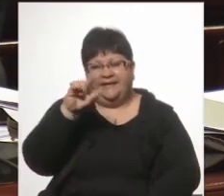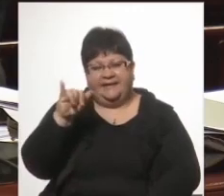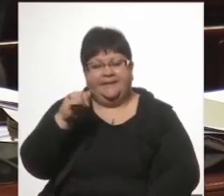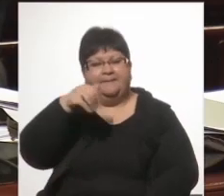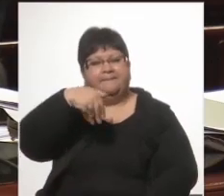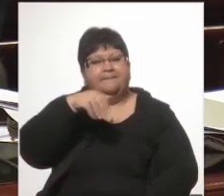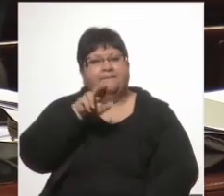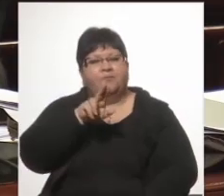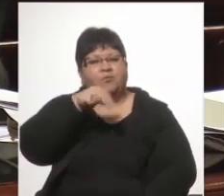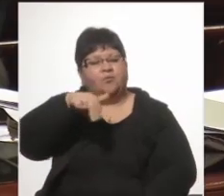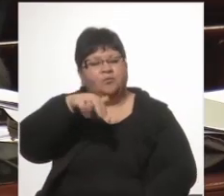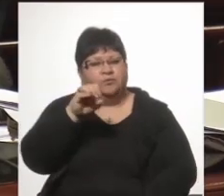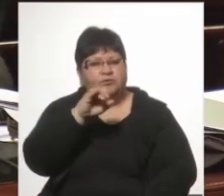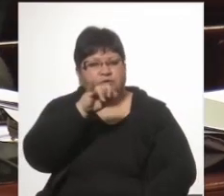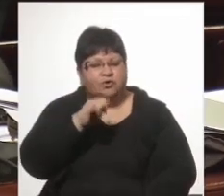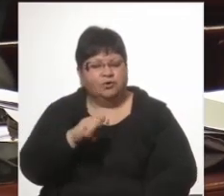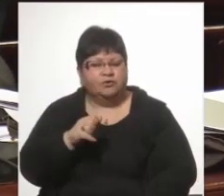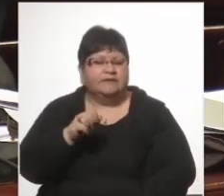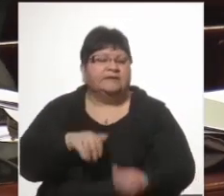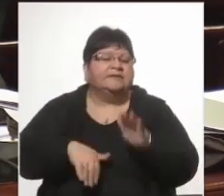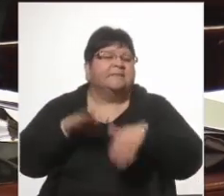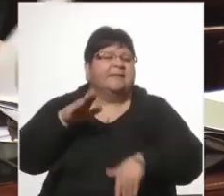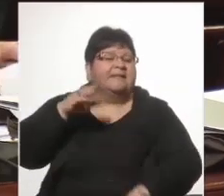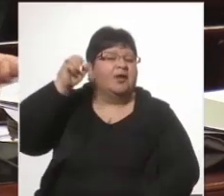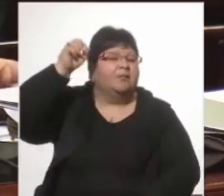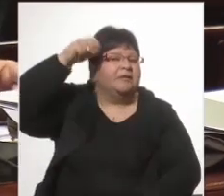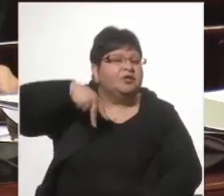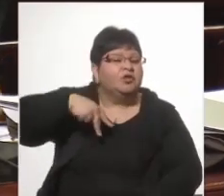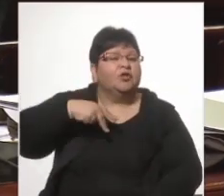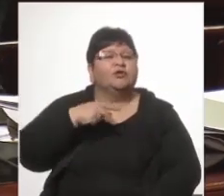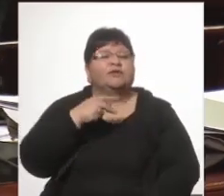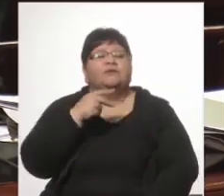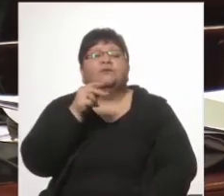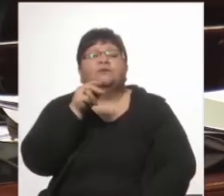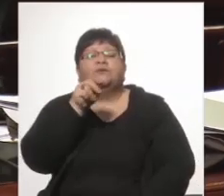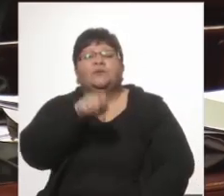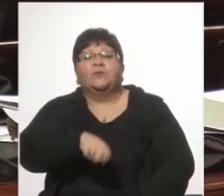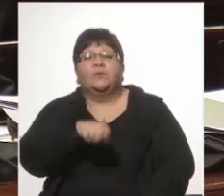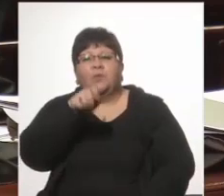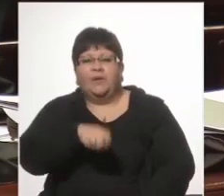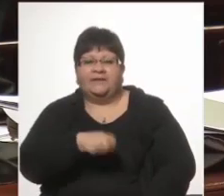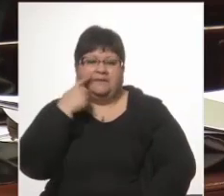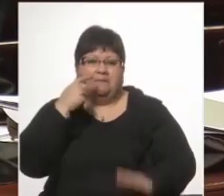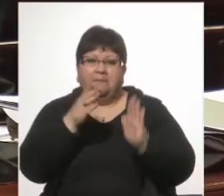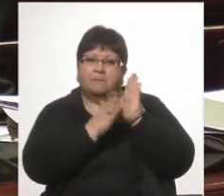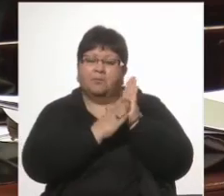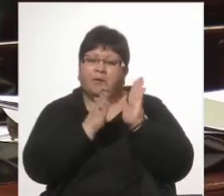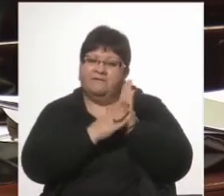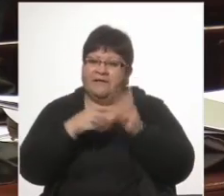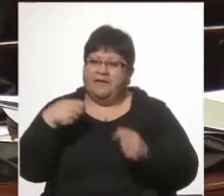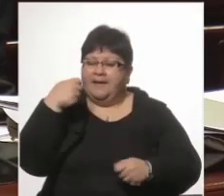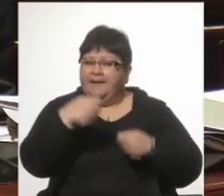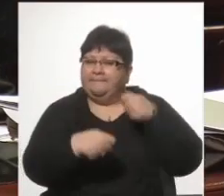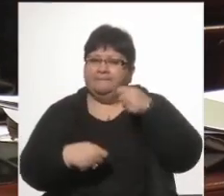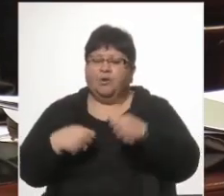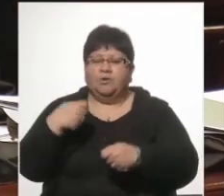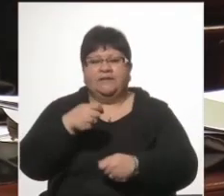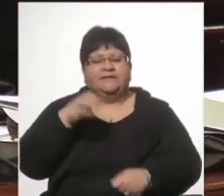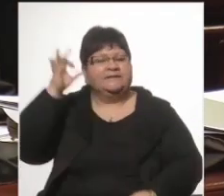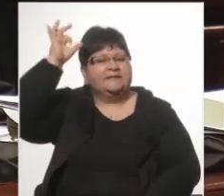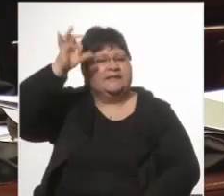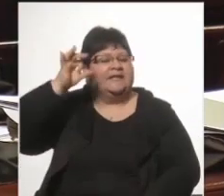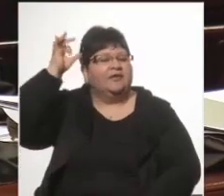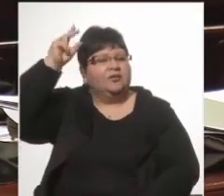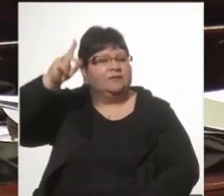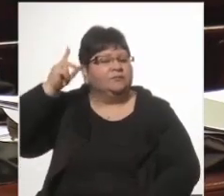procesados según la opinión del juez, sobre la base de las pruebas aportadas, los legisladores solo pueden ser procesados según